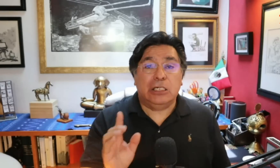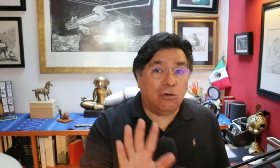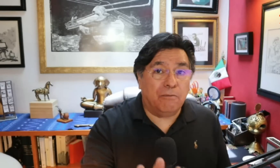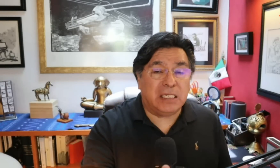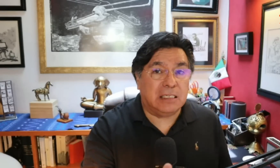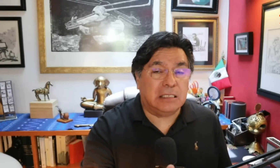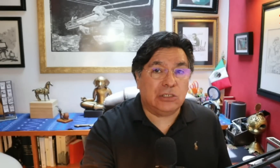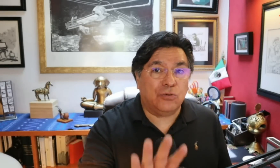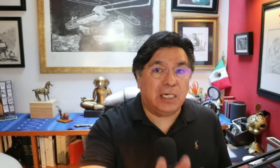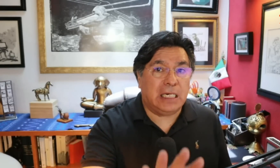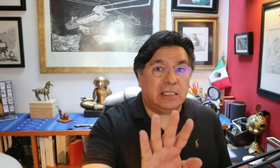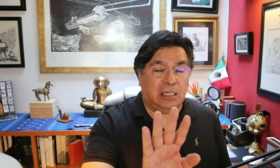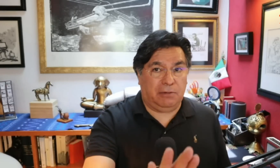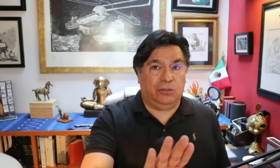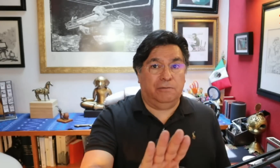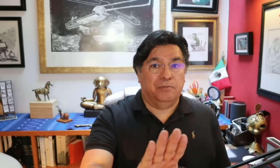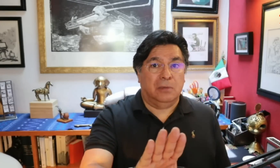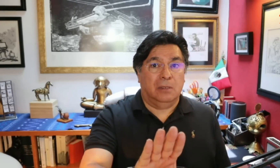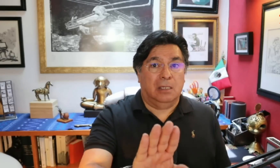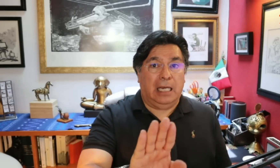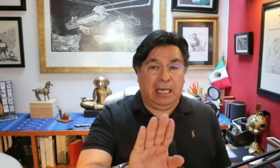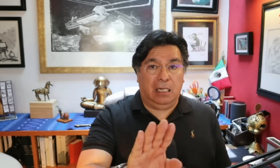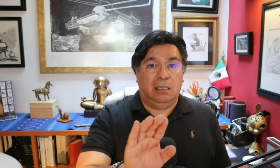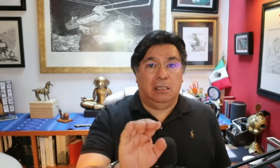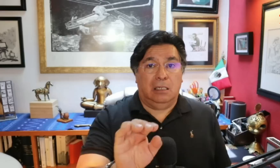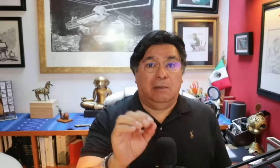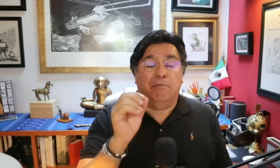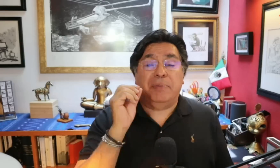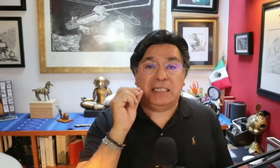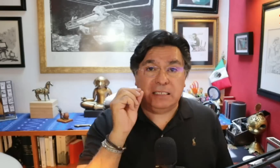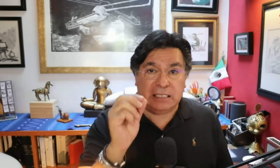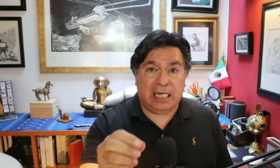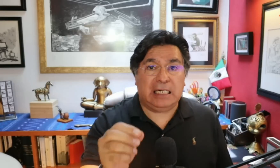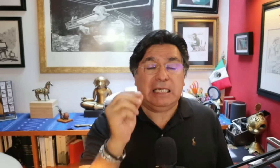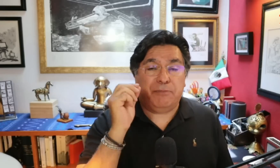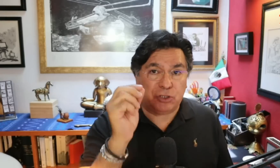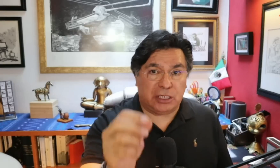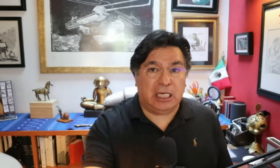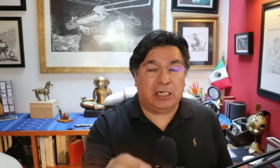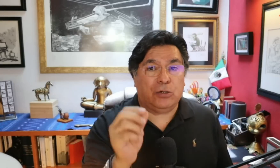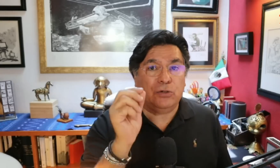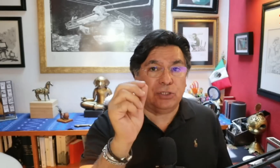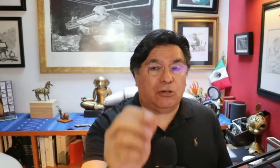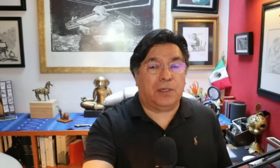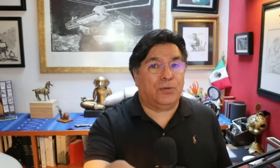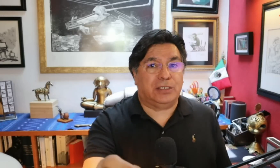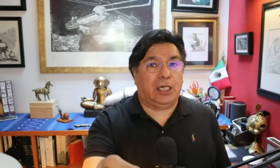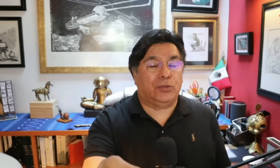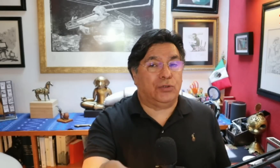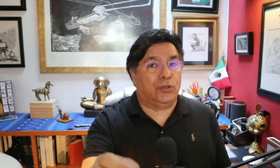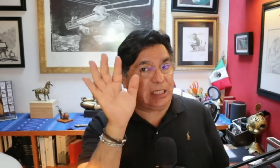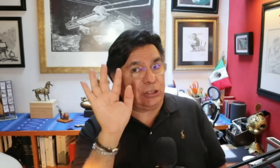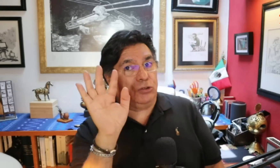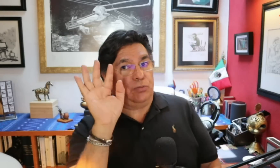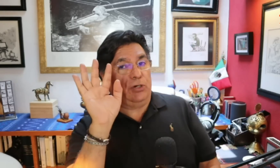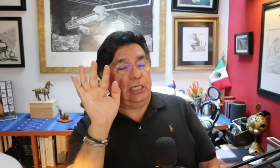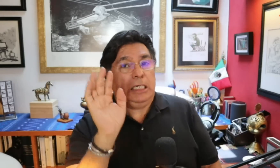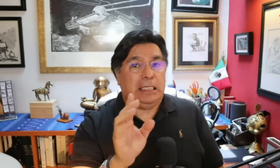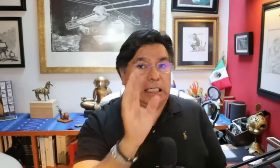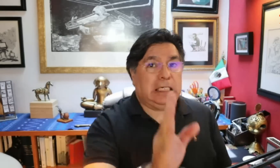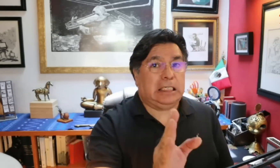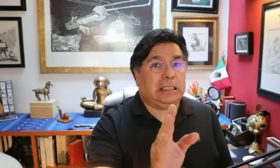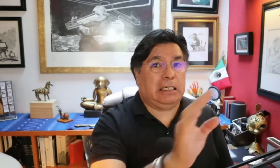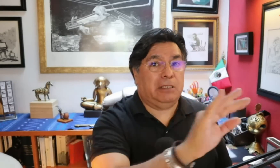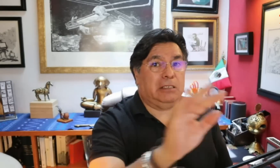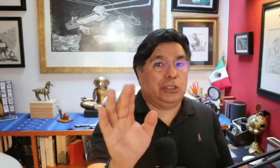Antes, ningún presidente se hubiera atrevido a presentar y protestar contra el gobierno de Estados Unidos, que se supone